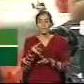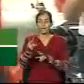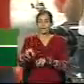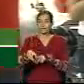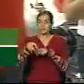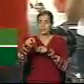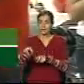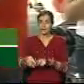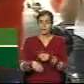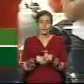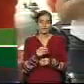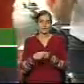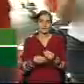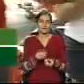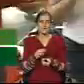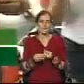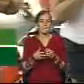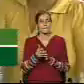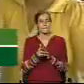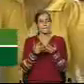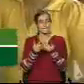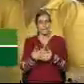deltano va a tener